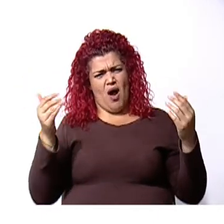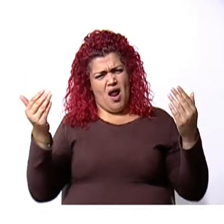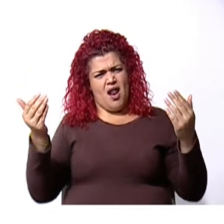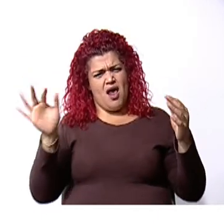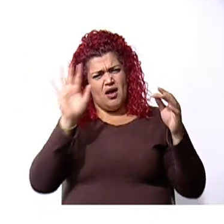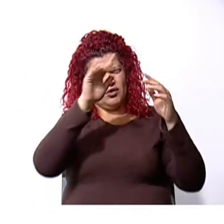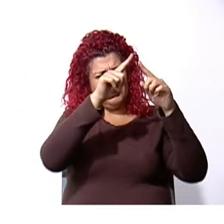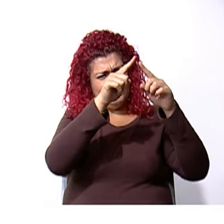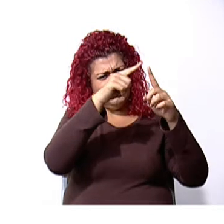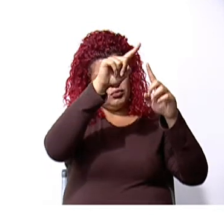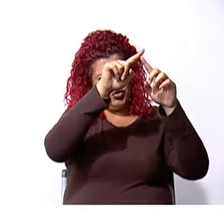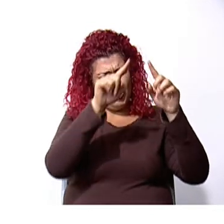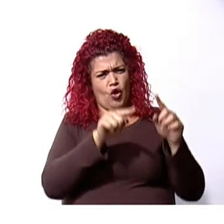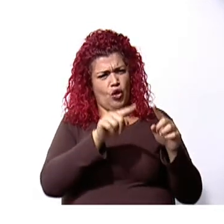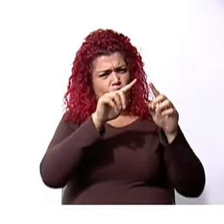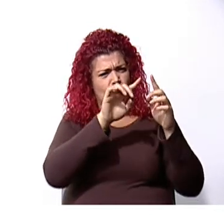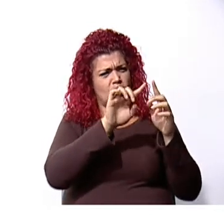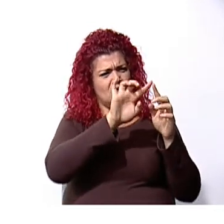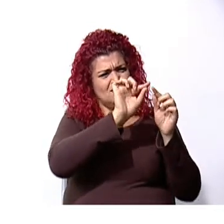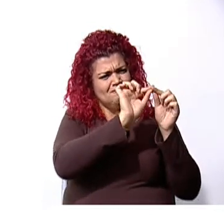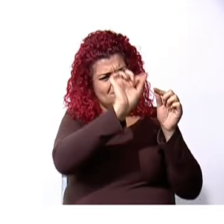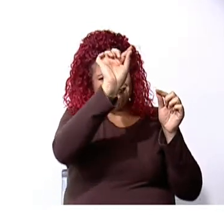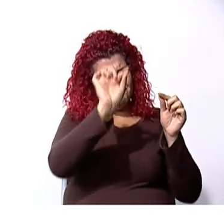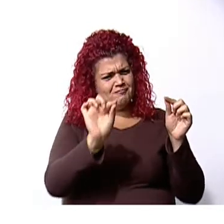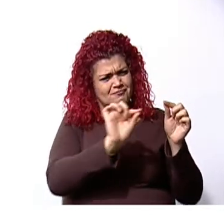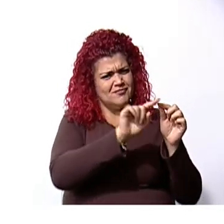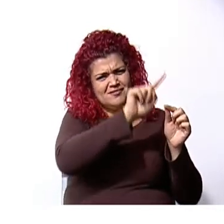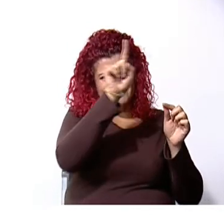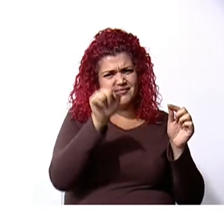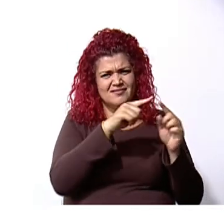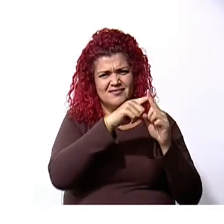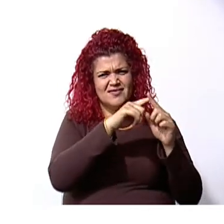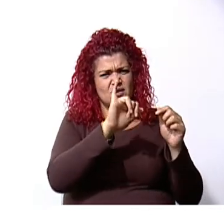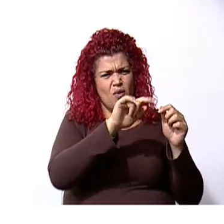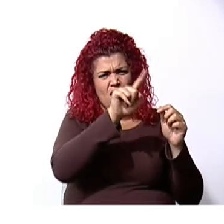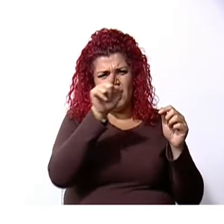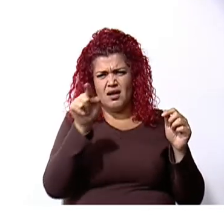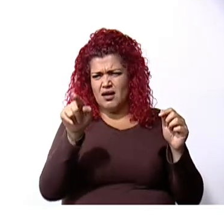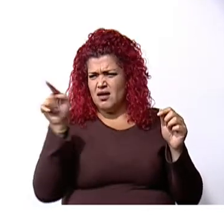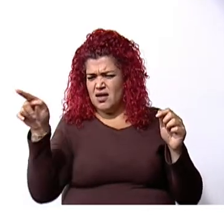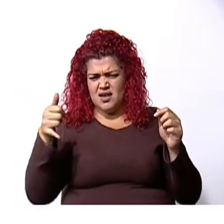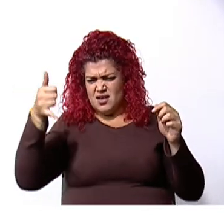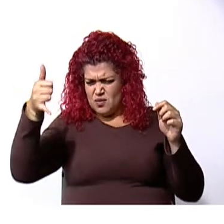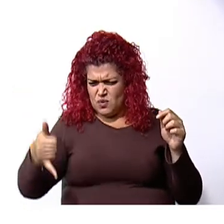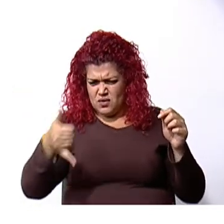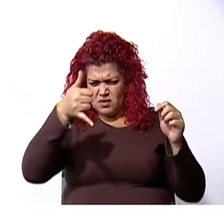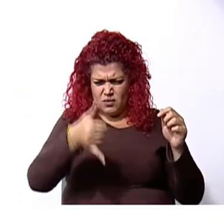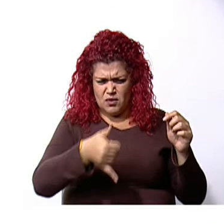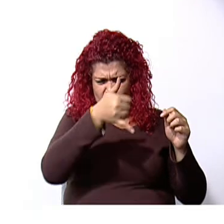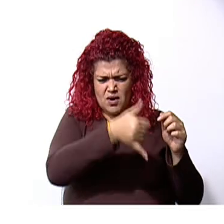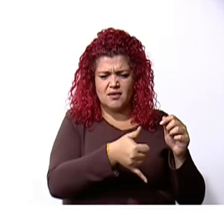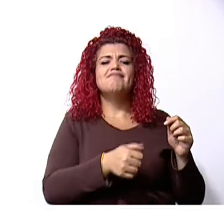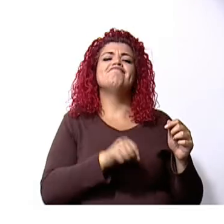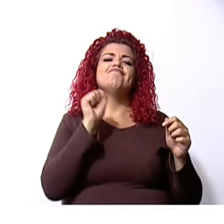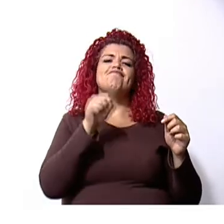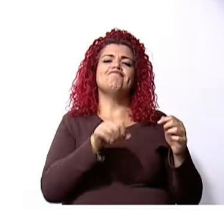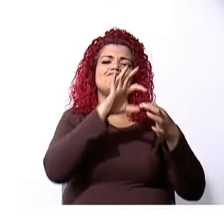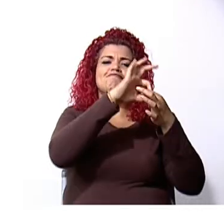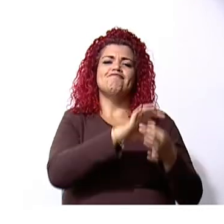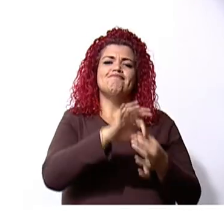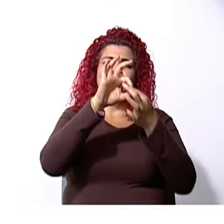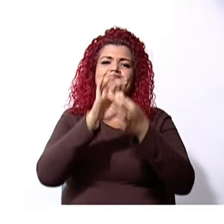Claro, observen el perímetro. Si el perímetro del triángulo 3, ¿verdad?, es el doble del perímetro del triángulo